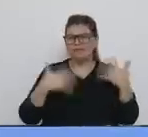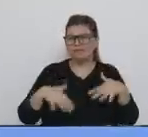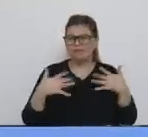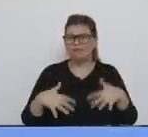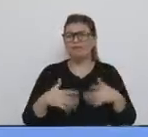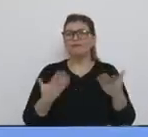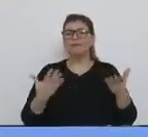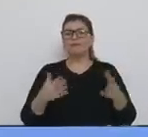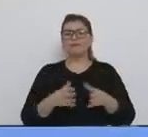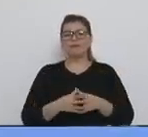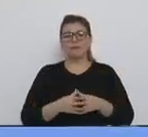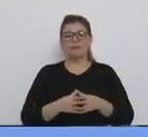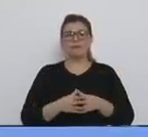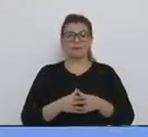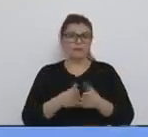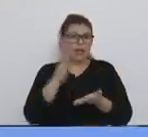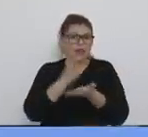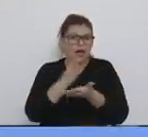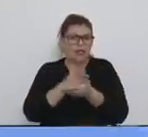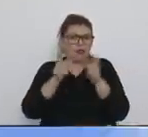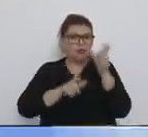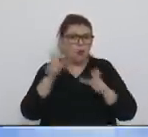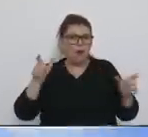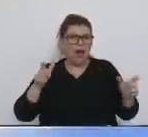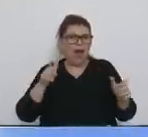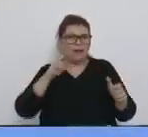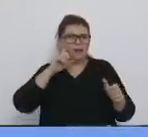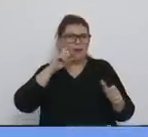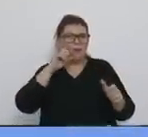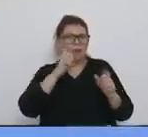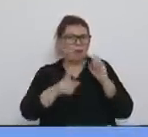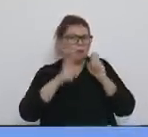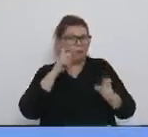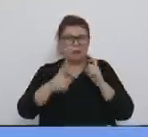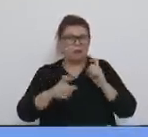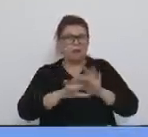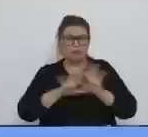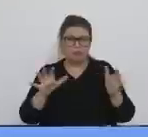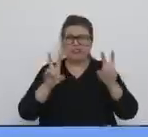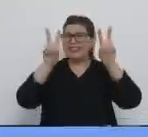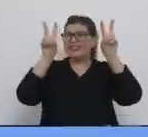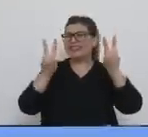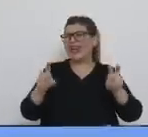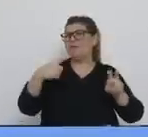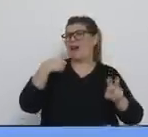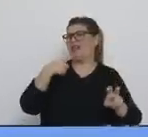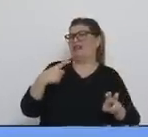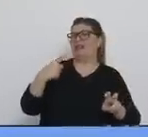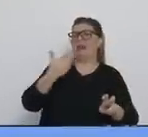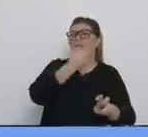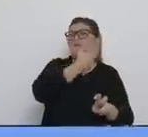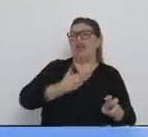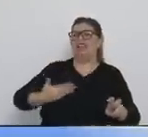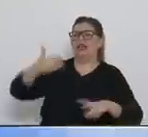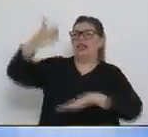las violaciones a los derechos humanos por lo tanto todo lo que tenga que ver con este tema decir la presencia del presidente